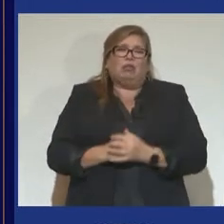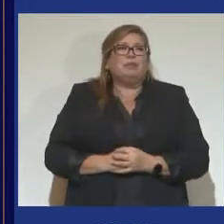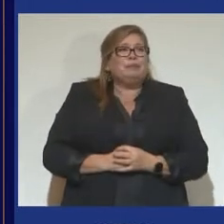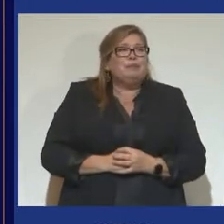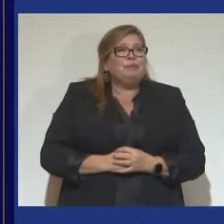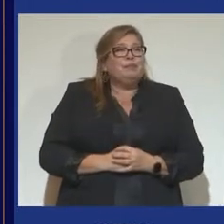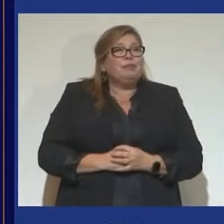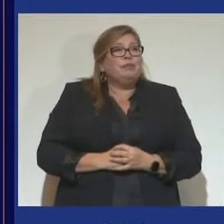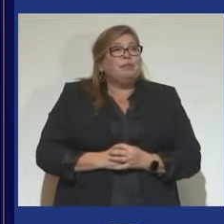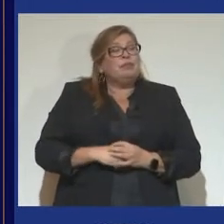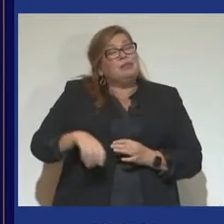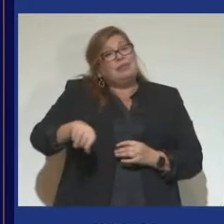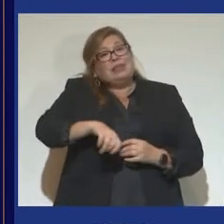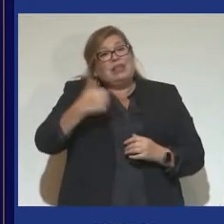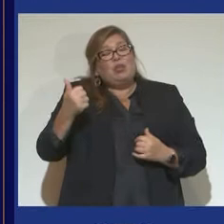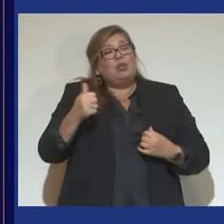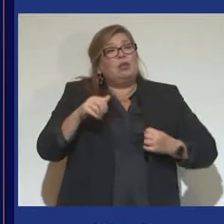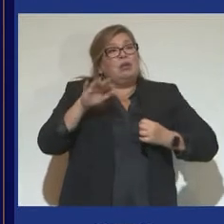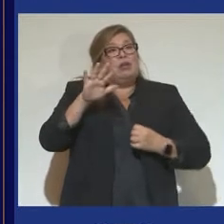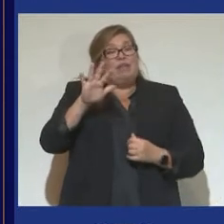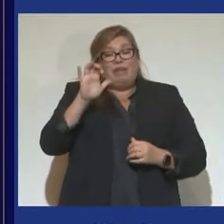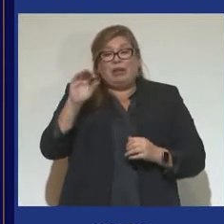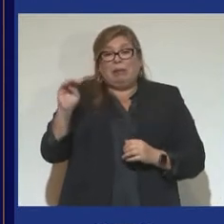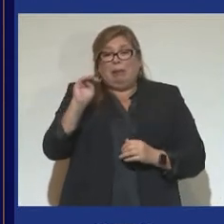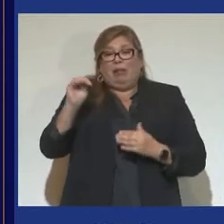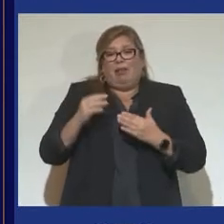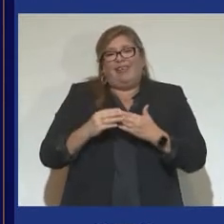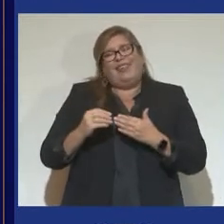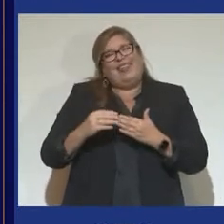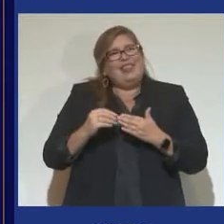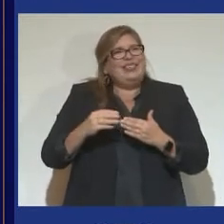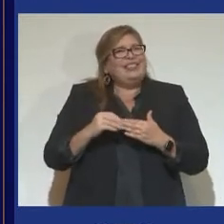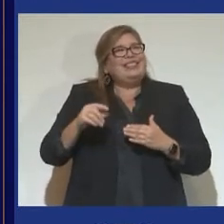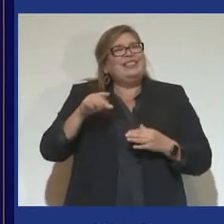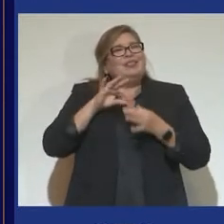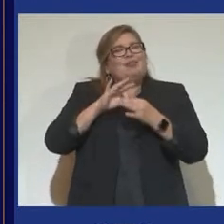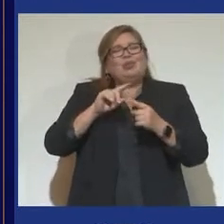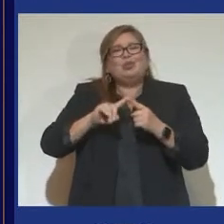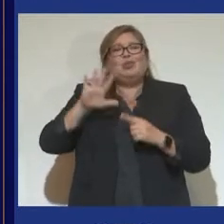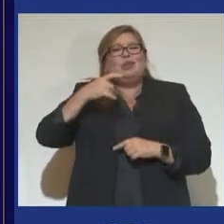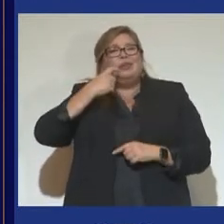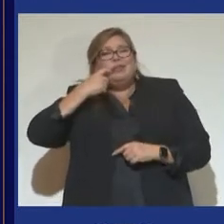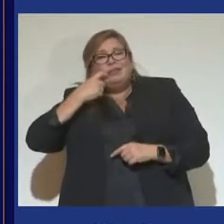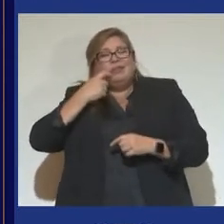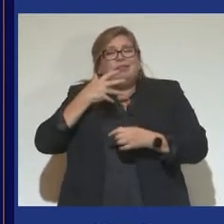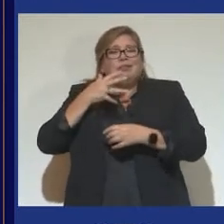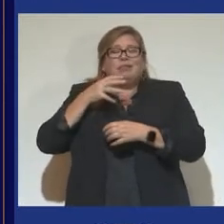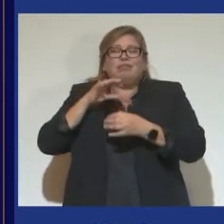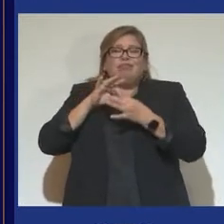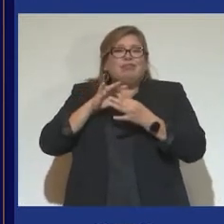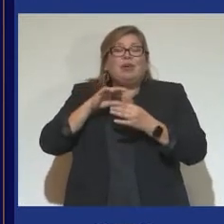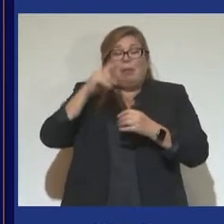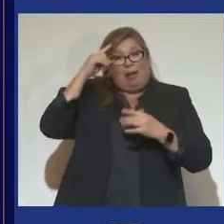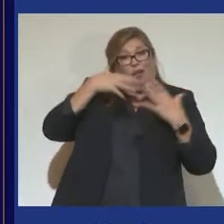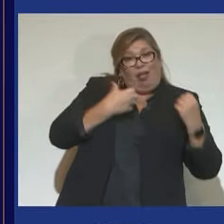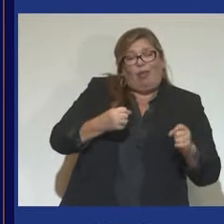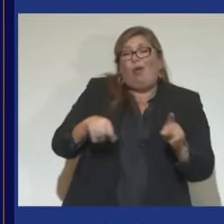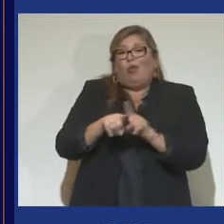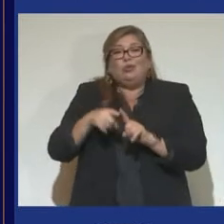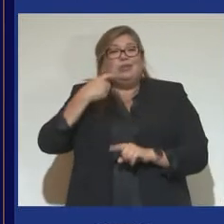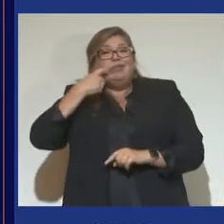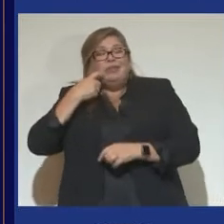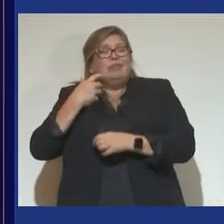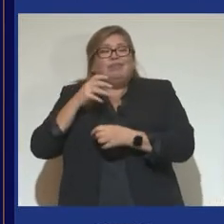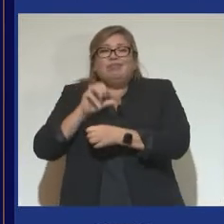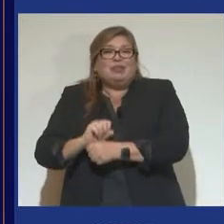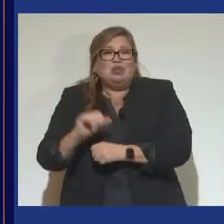otros 500 millones de dólares es para abuso de sustancias salud mental y esperamos que eso lo recibiremos también de parte del gobierno